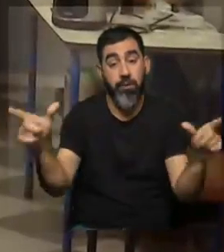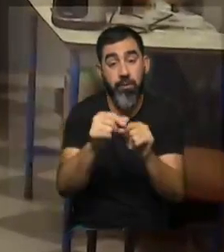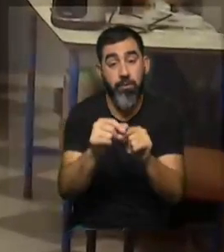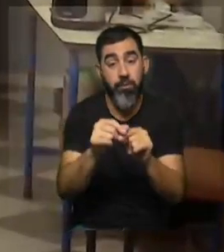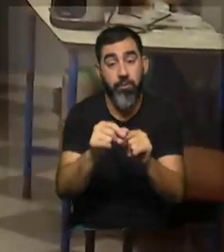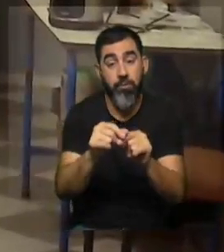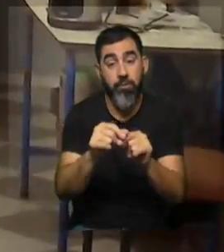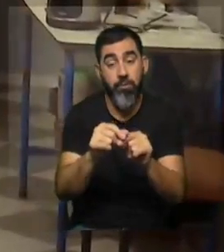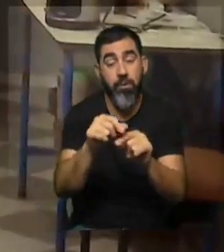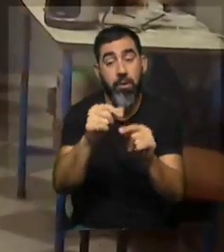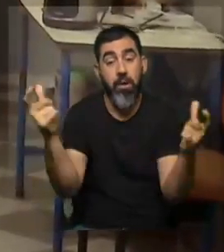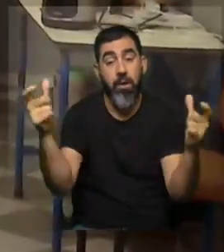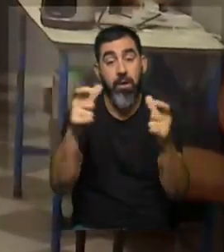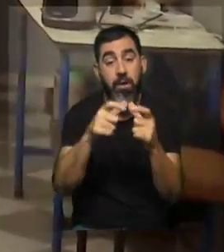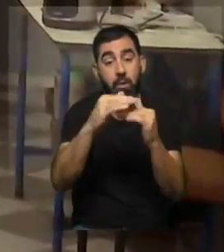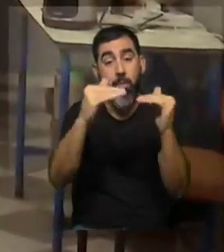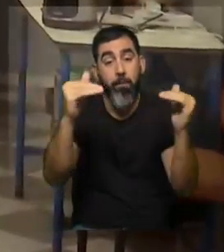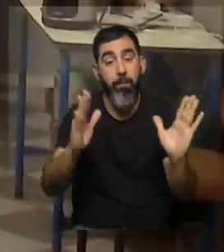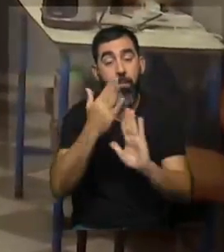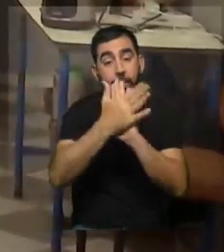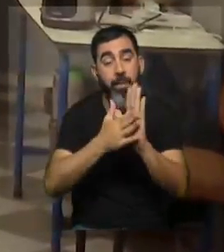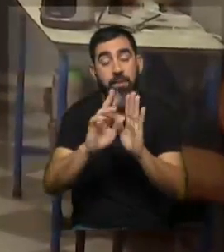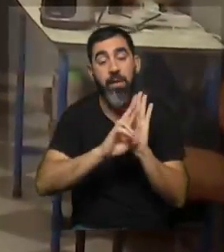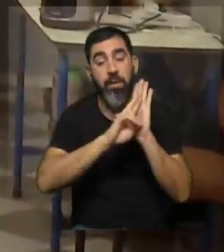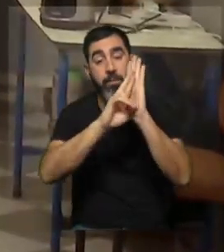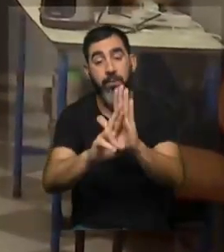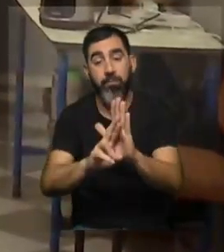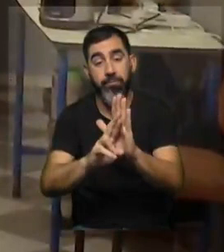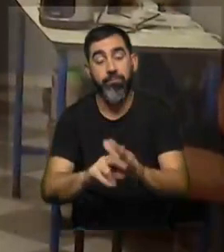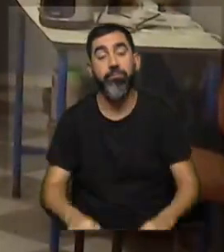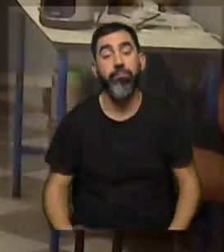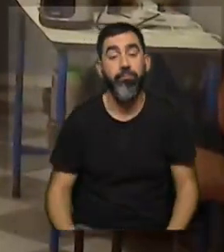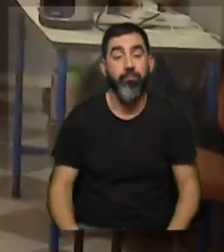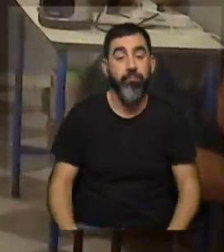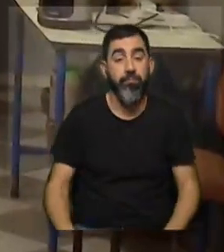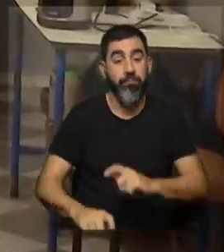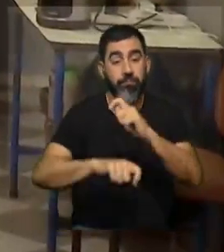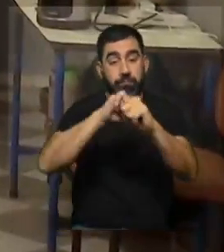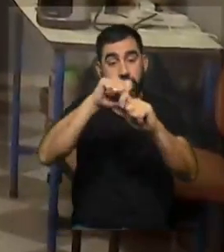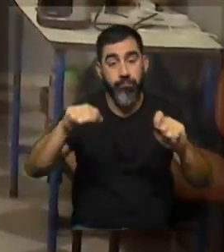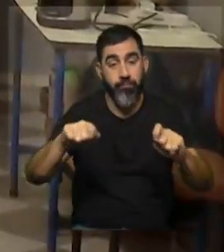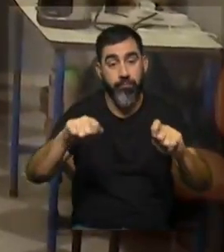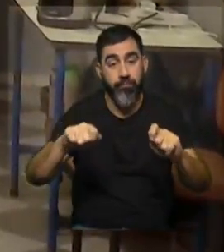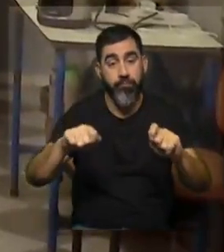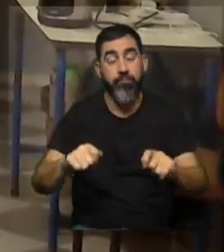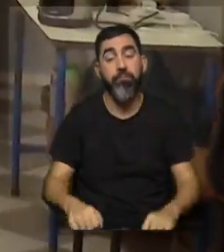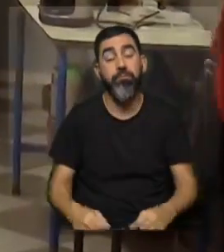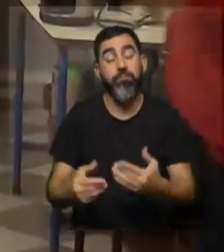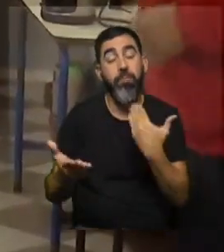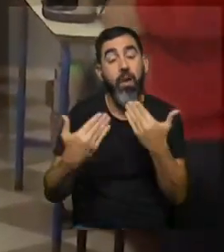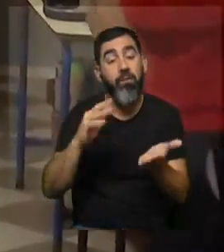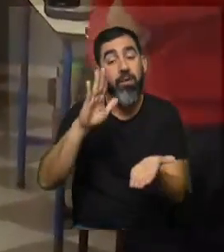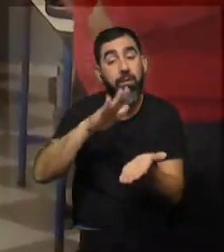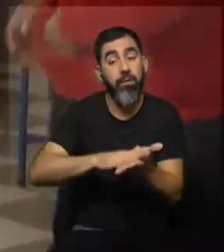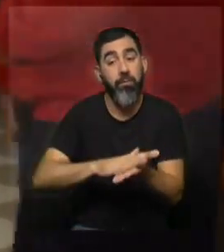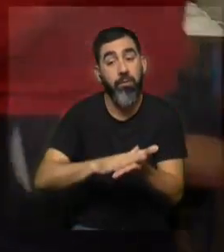terminar la sesión de la mesa nacional representativa la representativa empleada del pit cnt y trató el